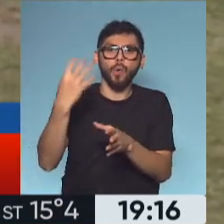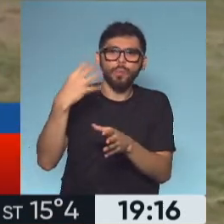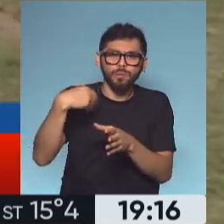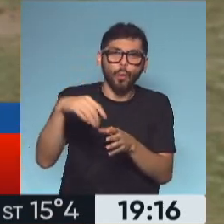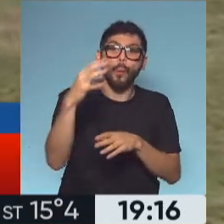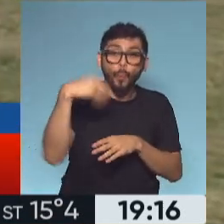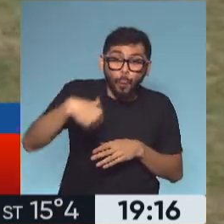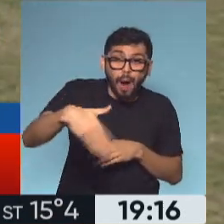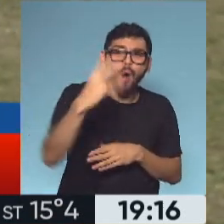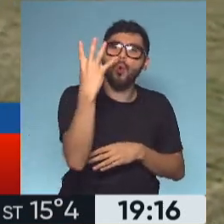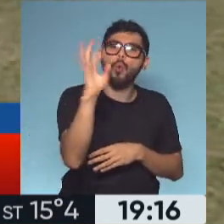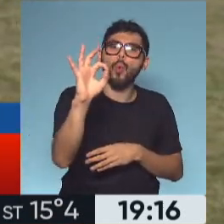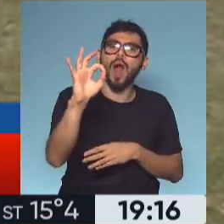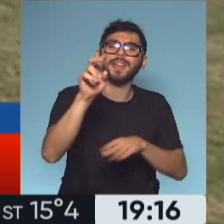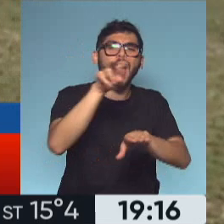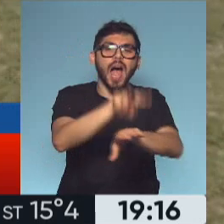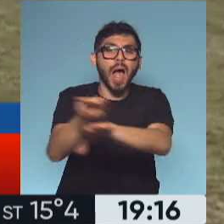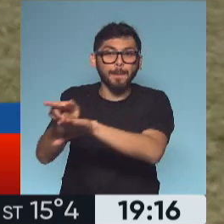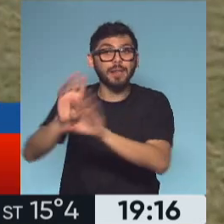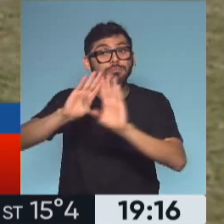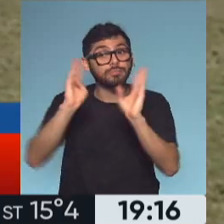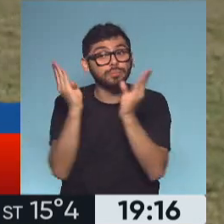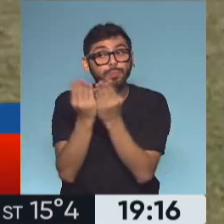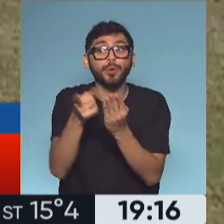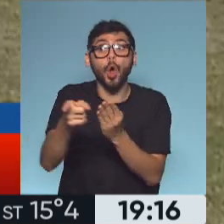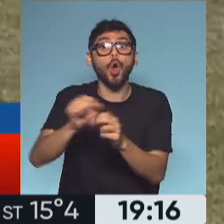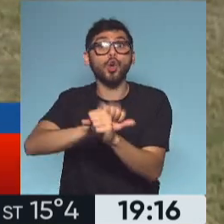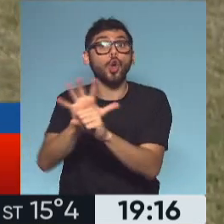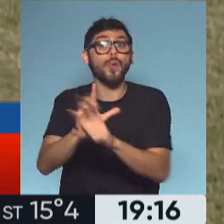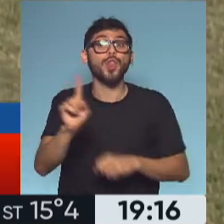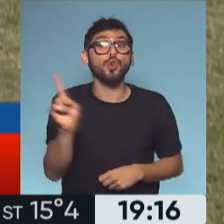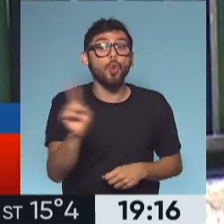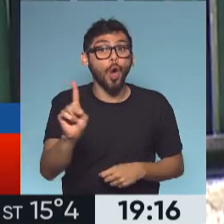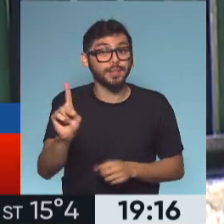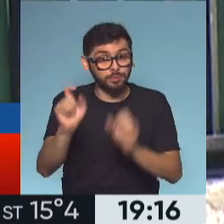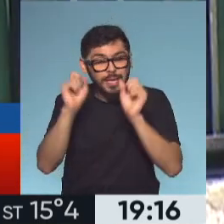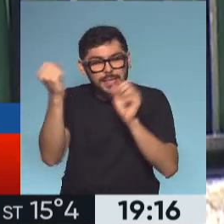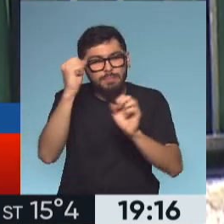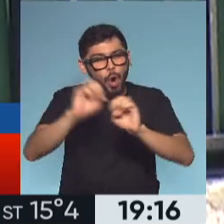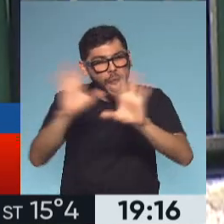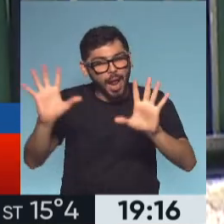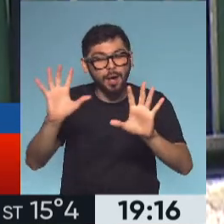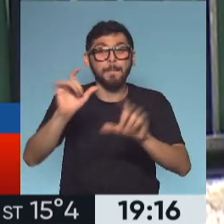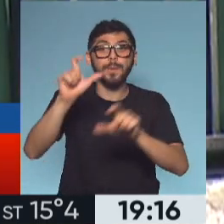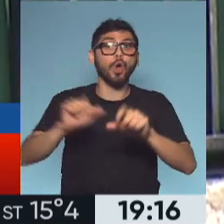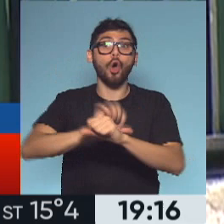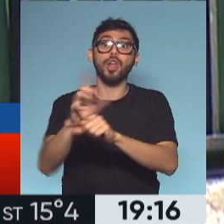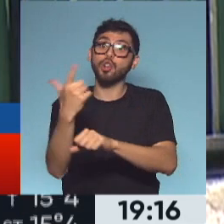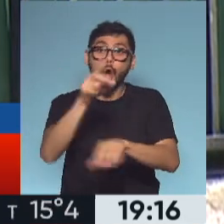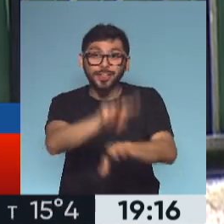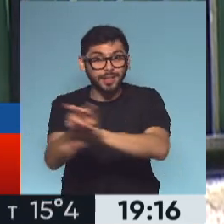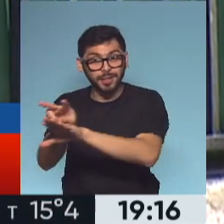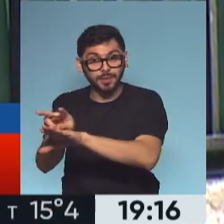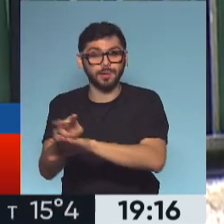terapia intensiva para pacientes no COVID. Eso es importante remarcarlo.